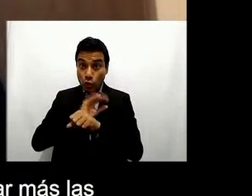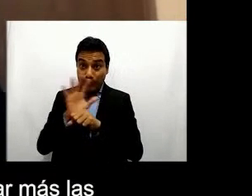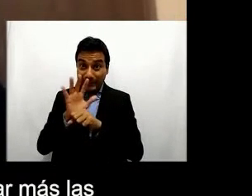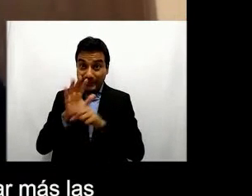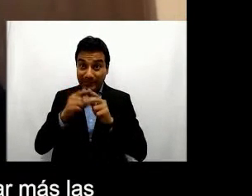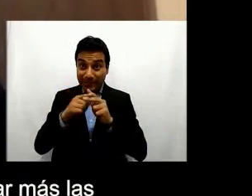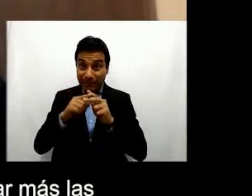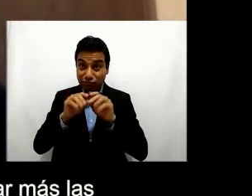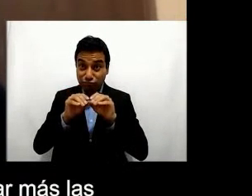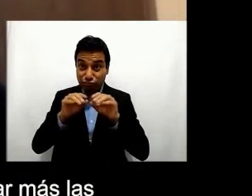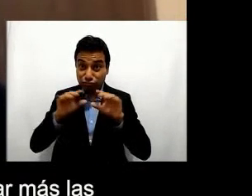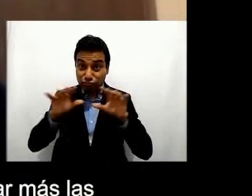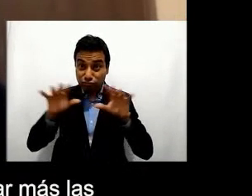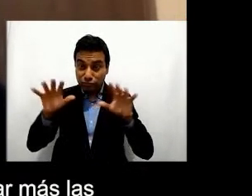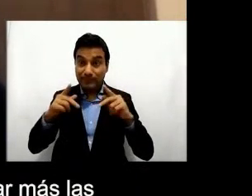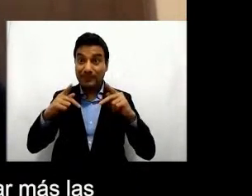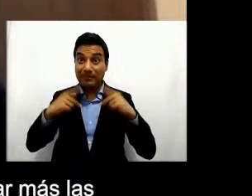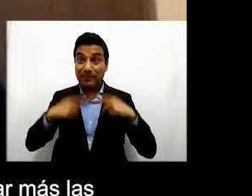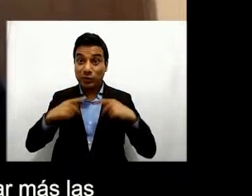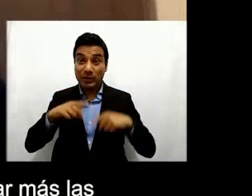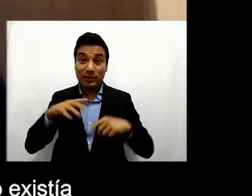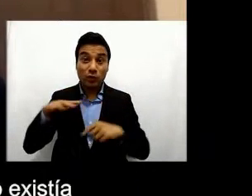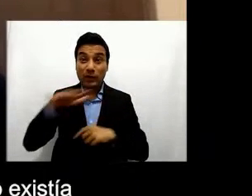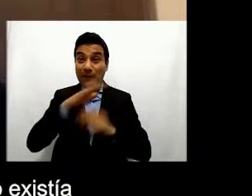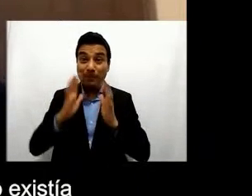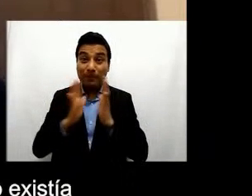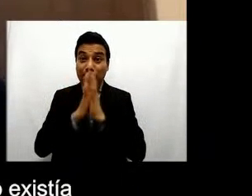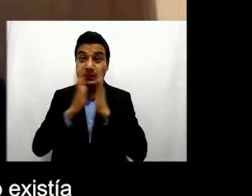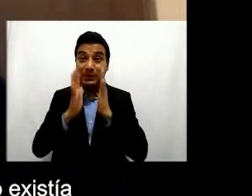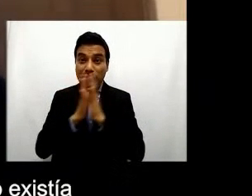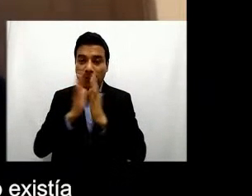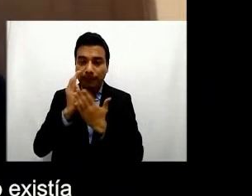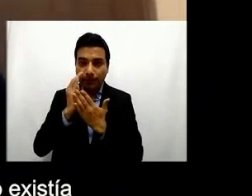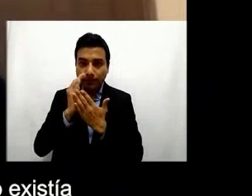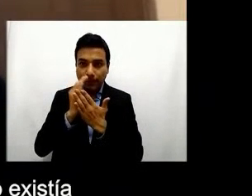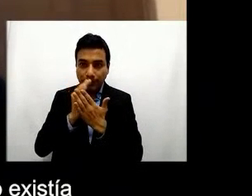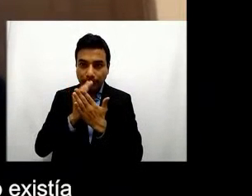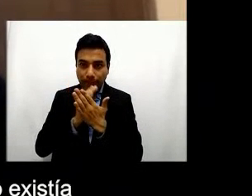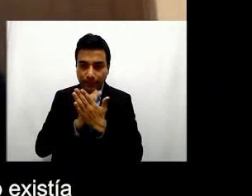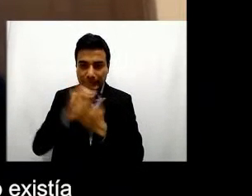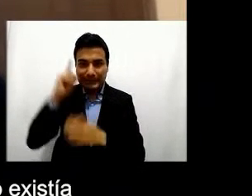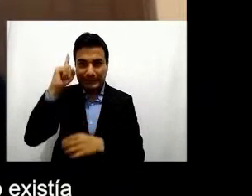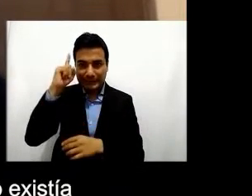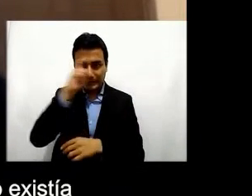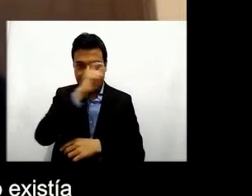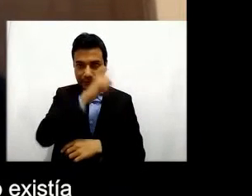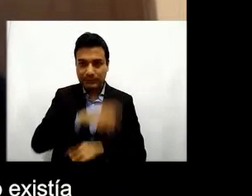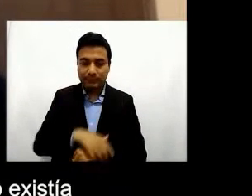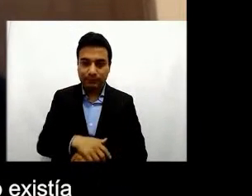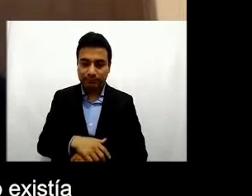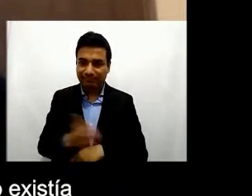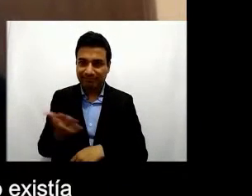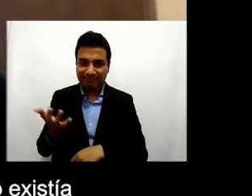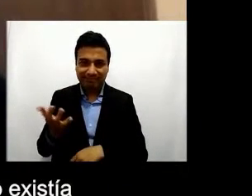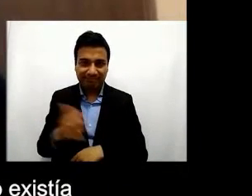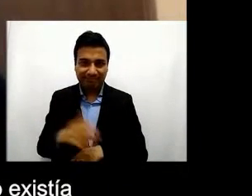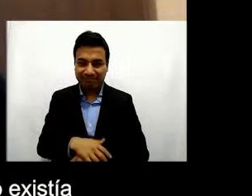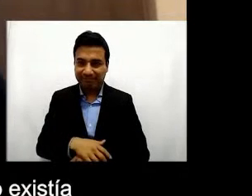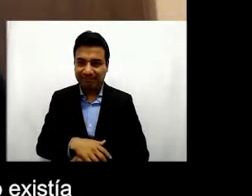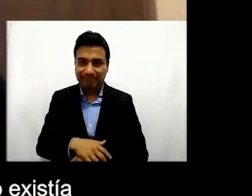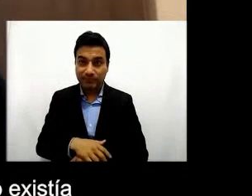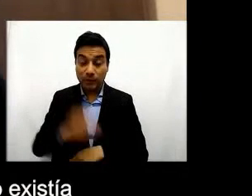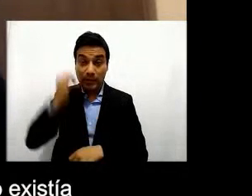las posibilidades de participación ciudadana la pandemia, sino que vino a demostrarnos que no era tal, que no existía como tal una